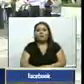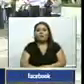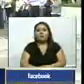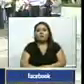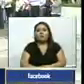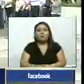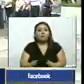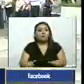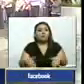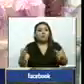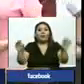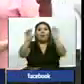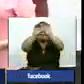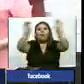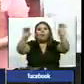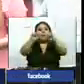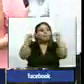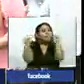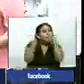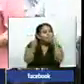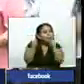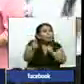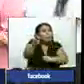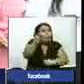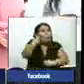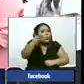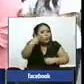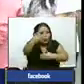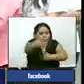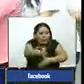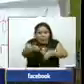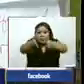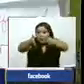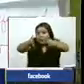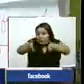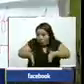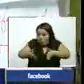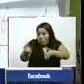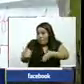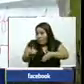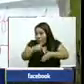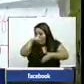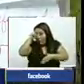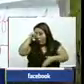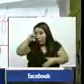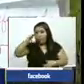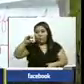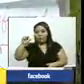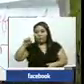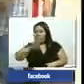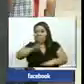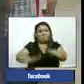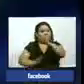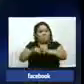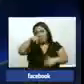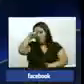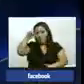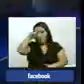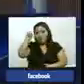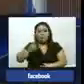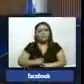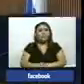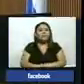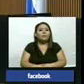La falta de aire acondicionado y otras condiciones en que desempeñan sus actividades provocó que empleados judiciales suspendieran labores.